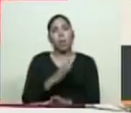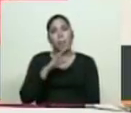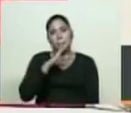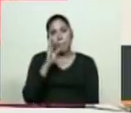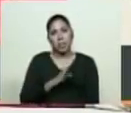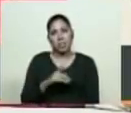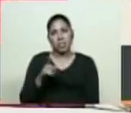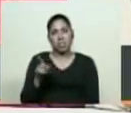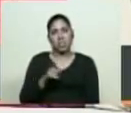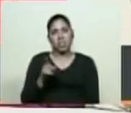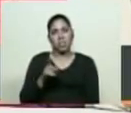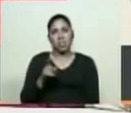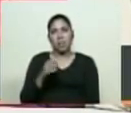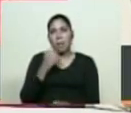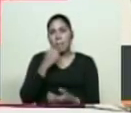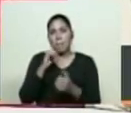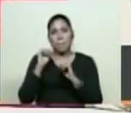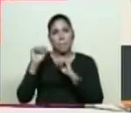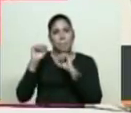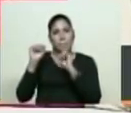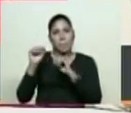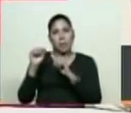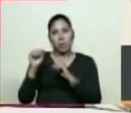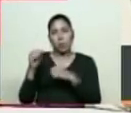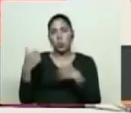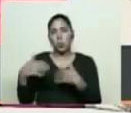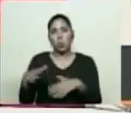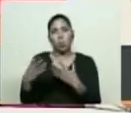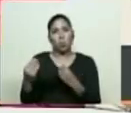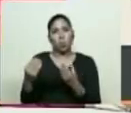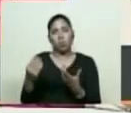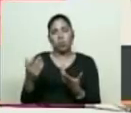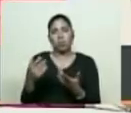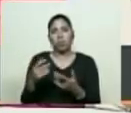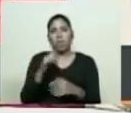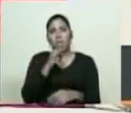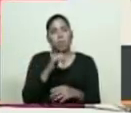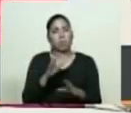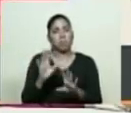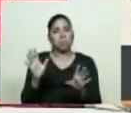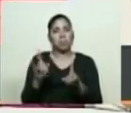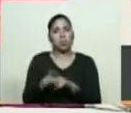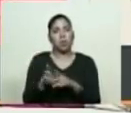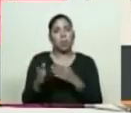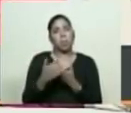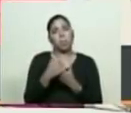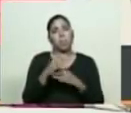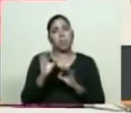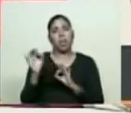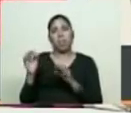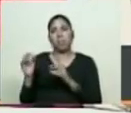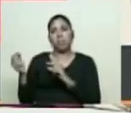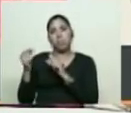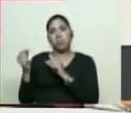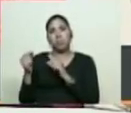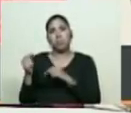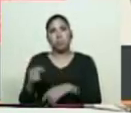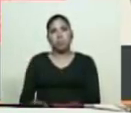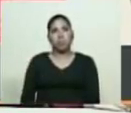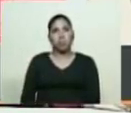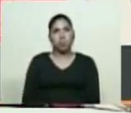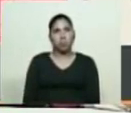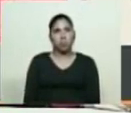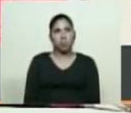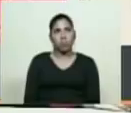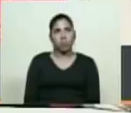de 300 protestas por día en Brasil en este momento? No, lo van a discutir. No hay manera. Los más de